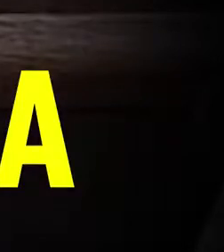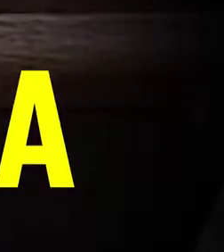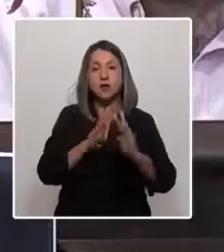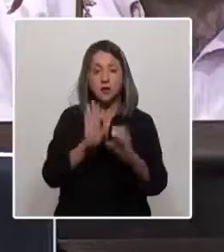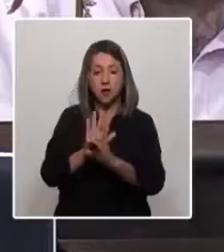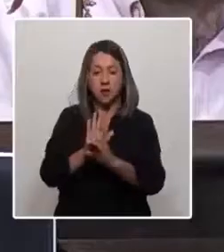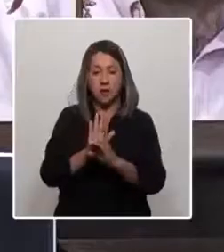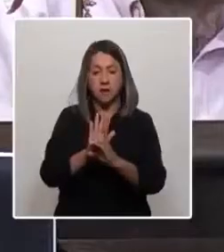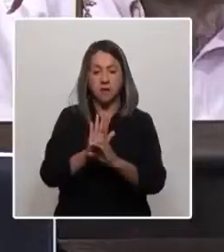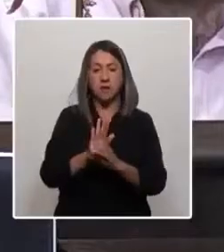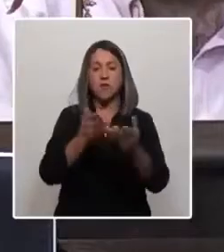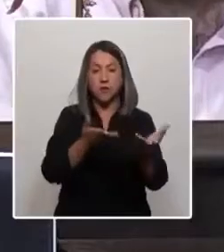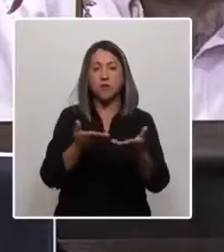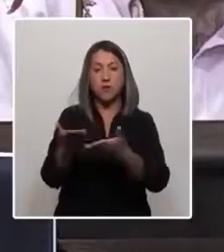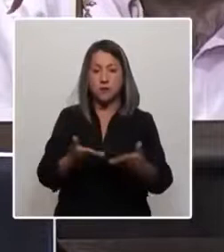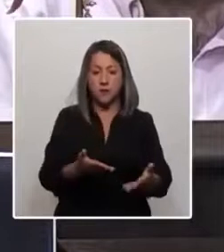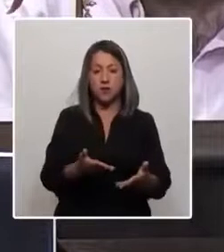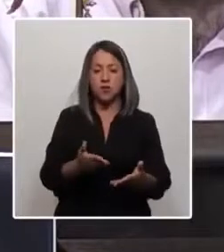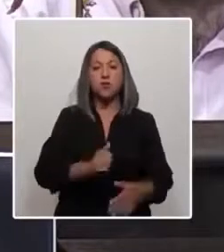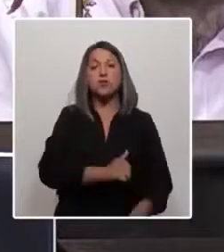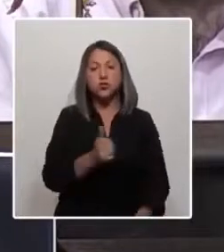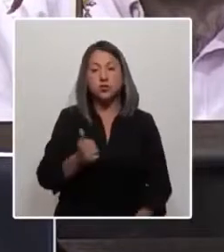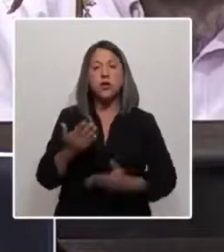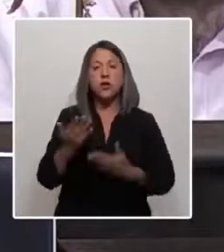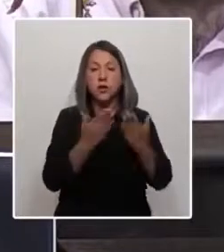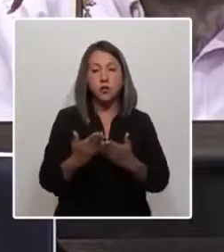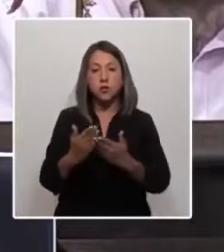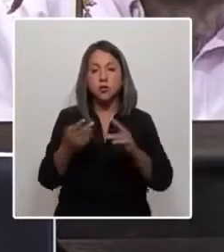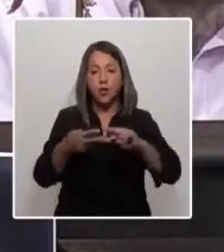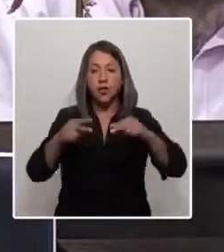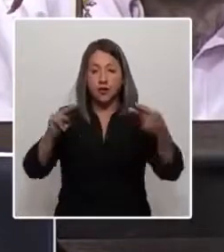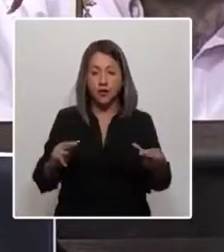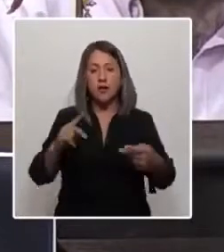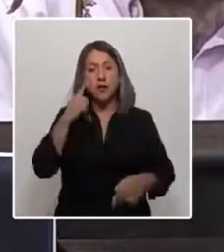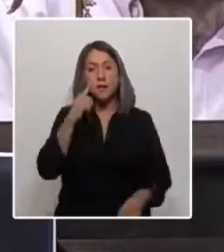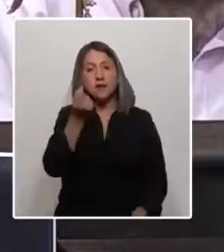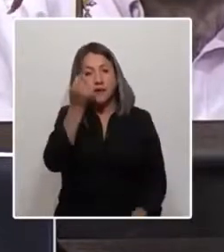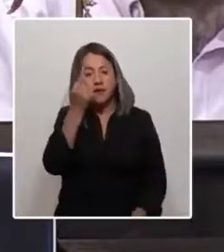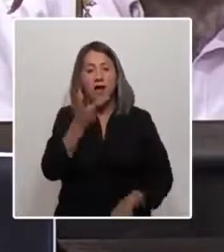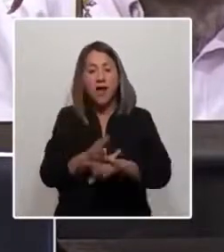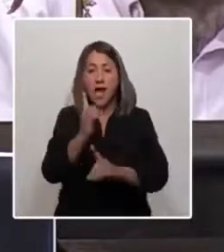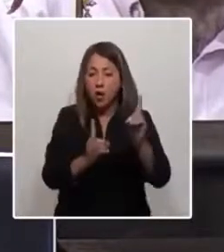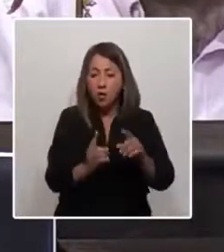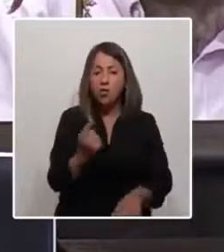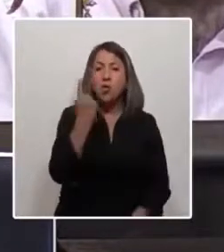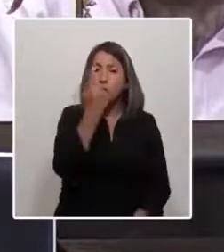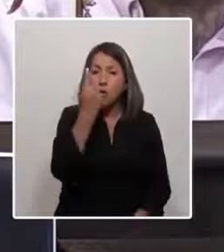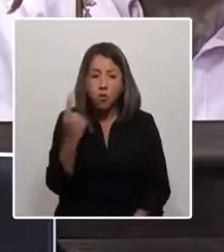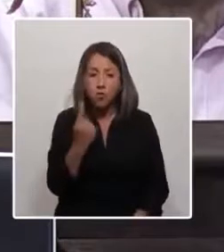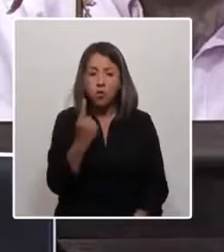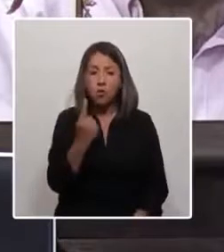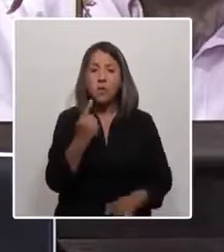convencionales. Los invito a que nos sometamos todos a un estudio de ADN para determinar si hay alguno, solo uno de nosotros, que no sea